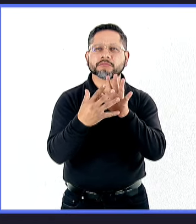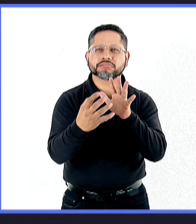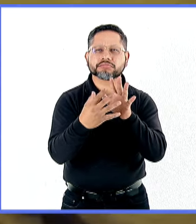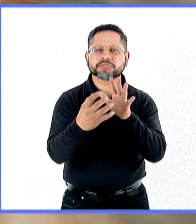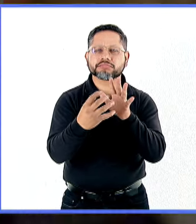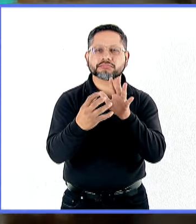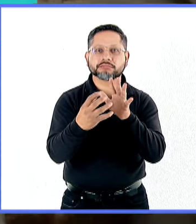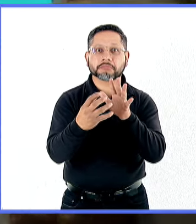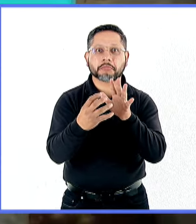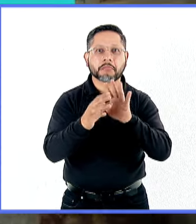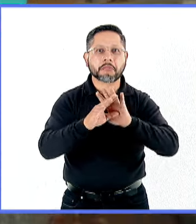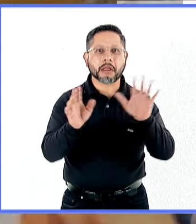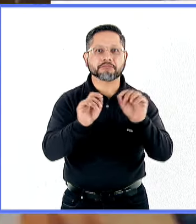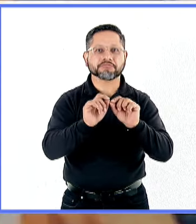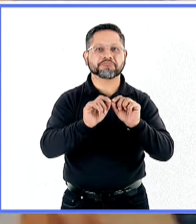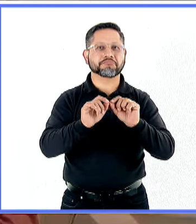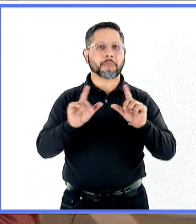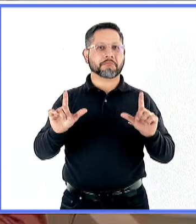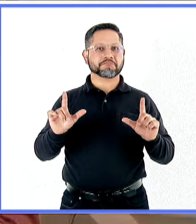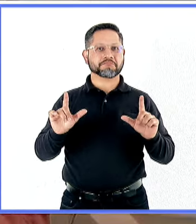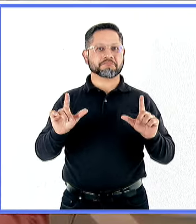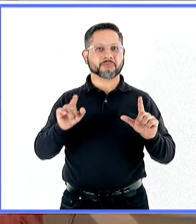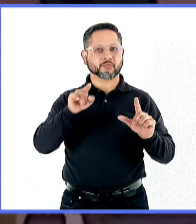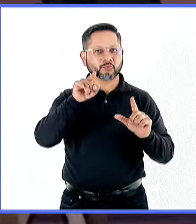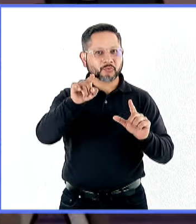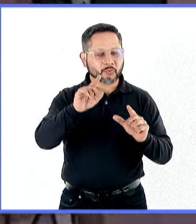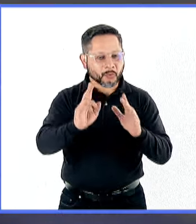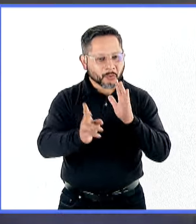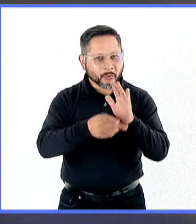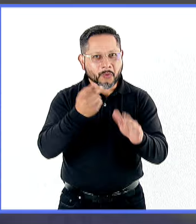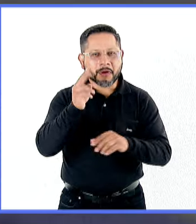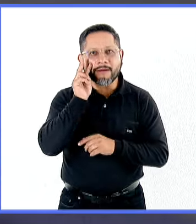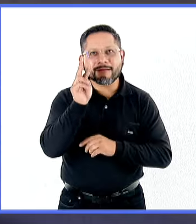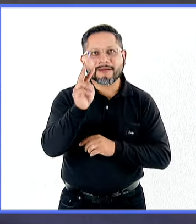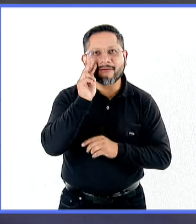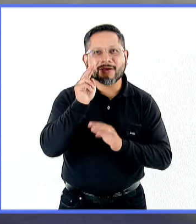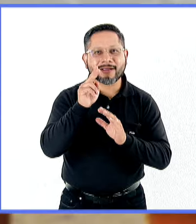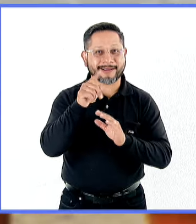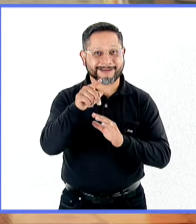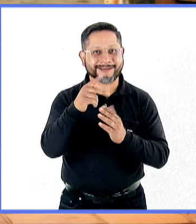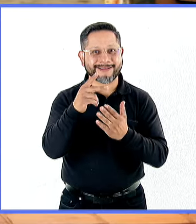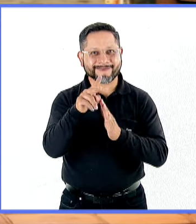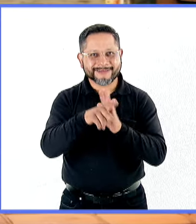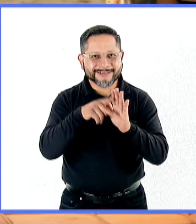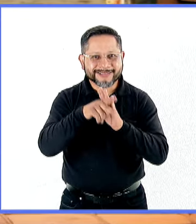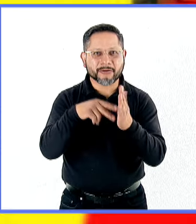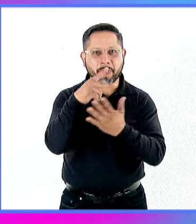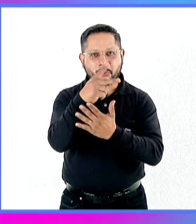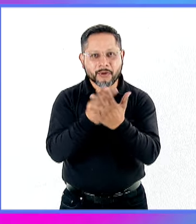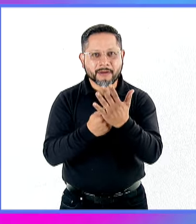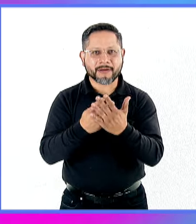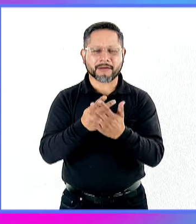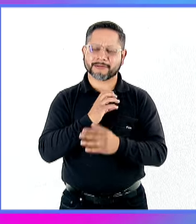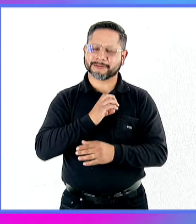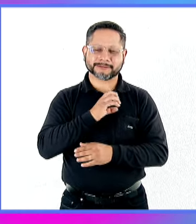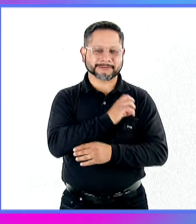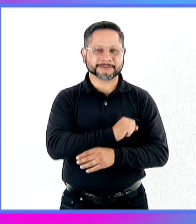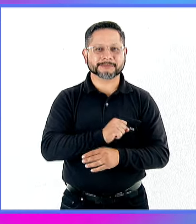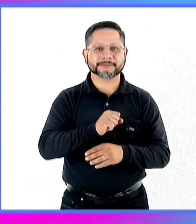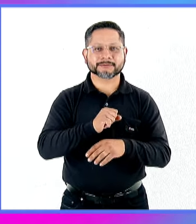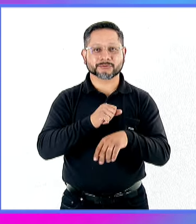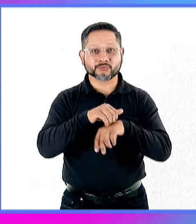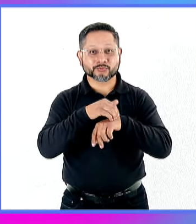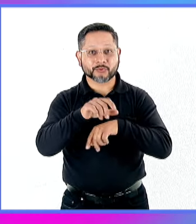y listo. Disfruta tus programas favoritos de TVUNAM por el 20